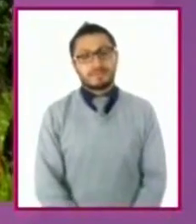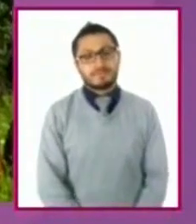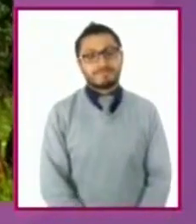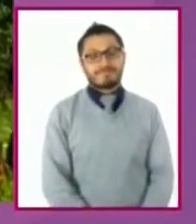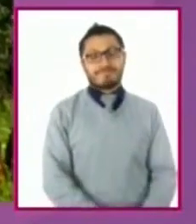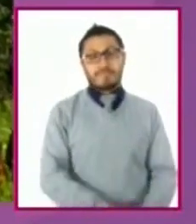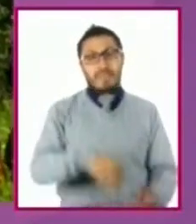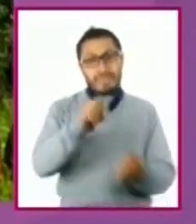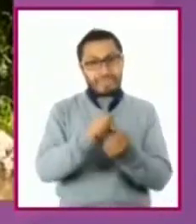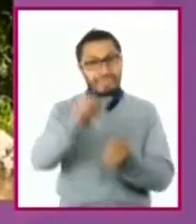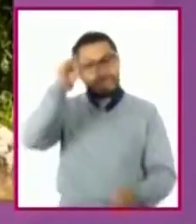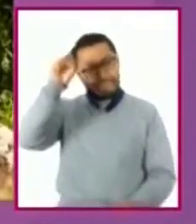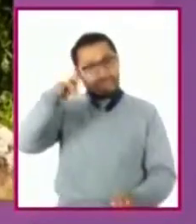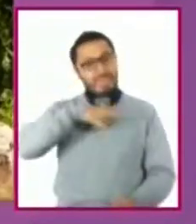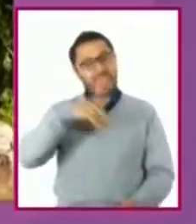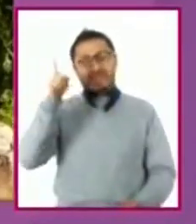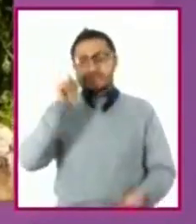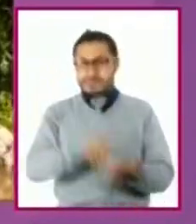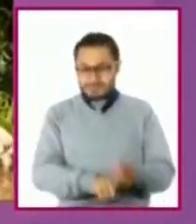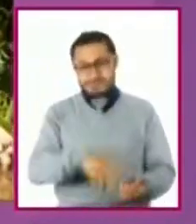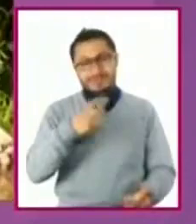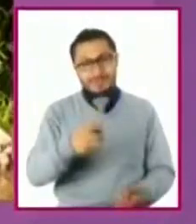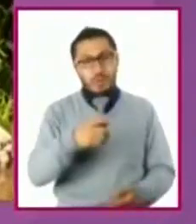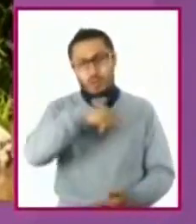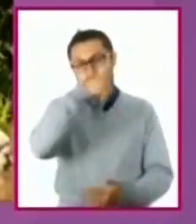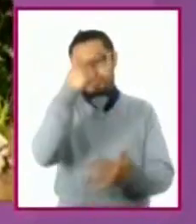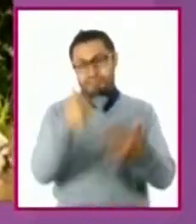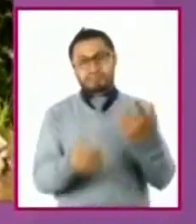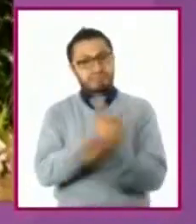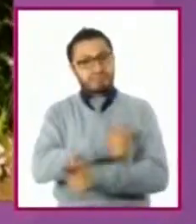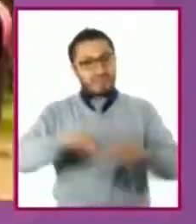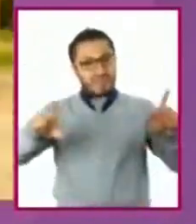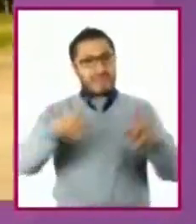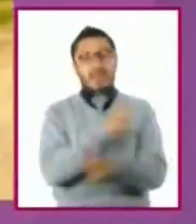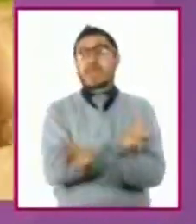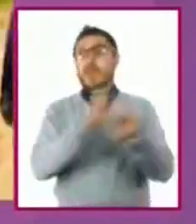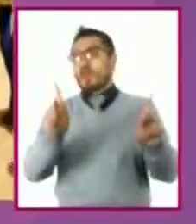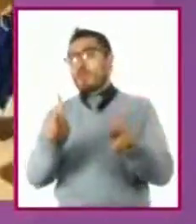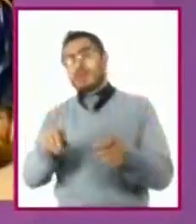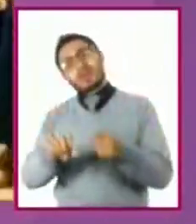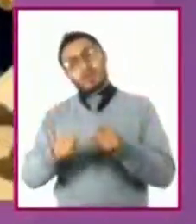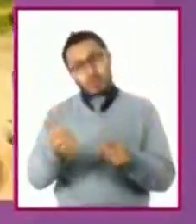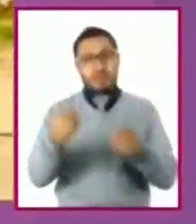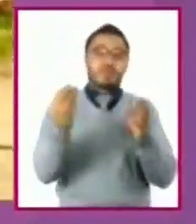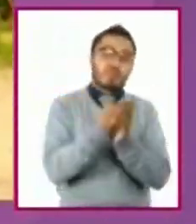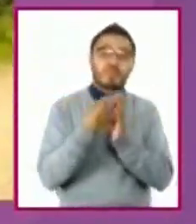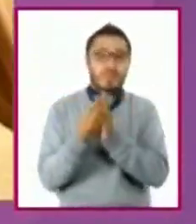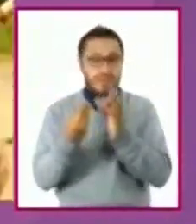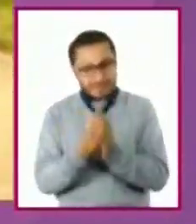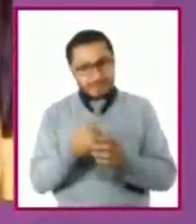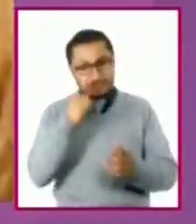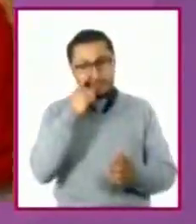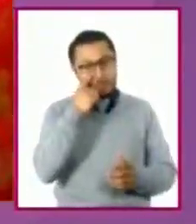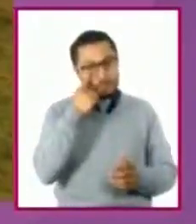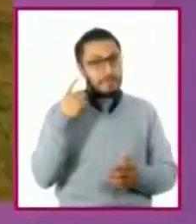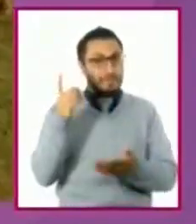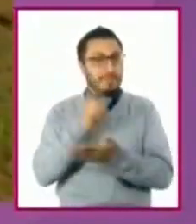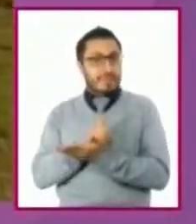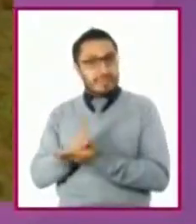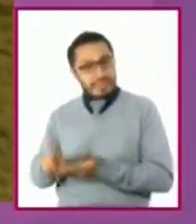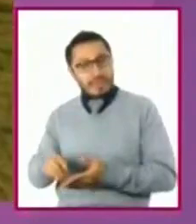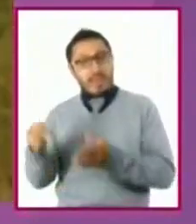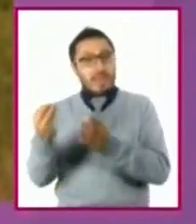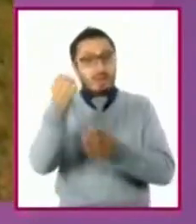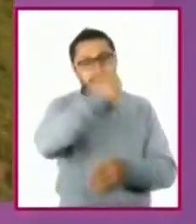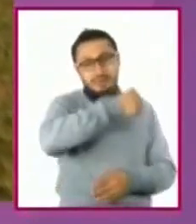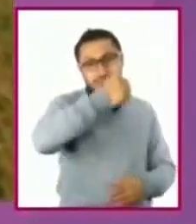Nuestra Constitución garantiza una serie de libertades públicas y privadas. Estos derechos fundamentales de cada individuo